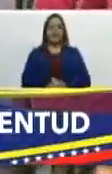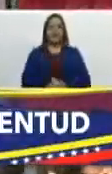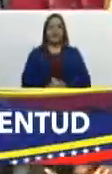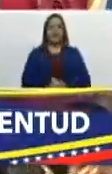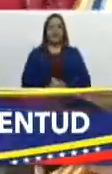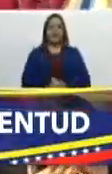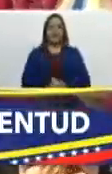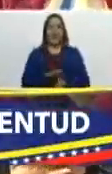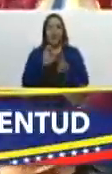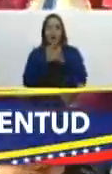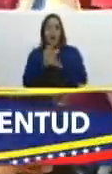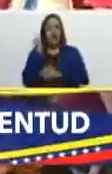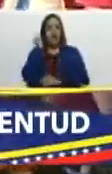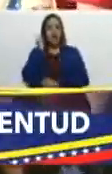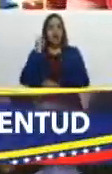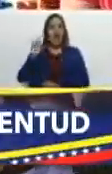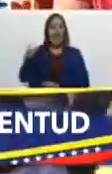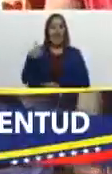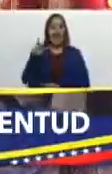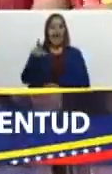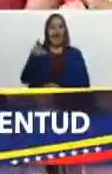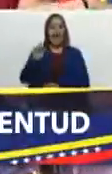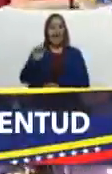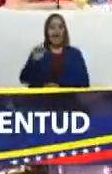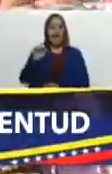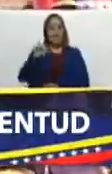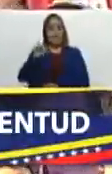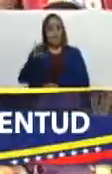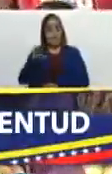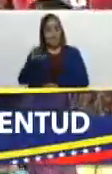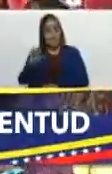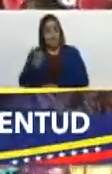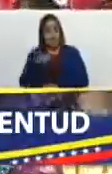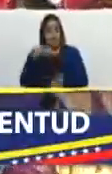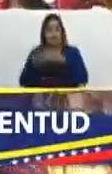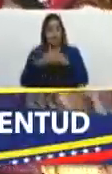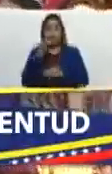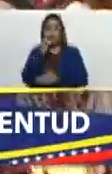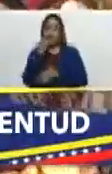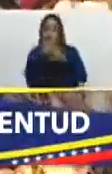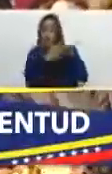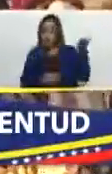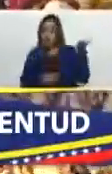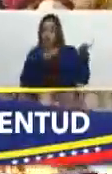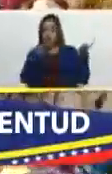Compañera Grecia Colmenares que nos ha dado este informe, compañero Mervin Maldonado.